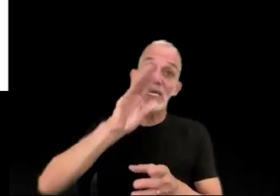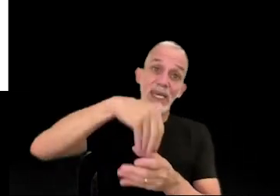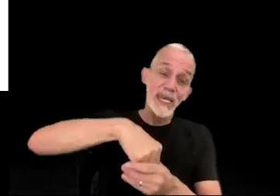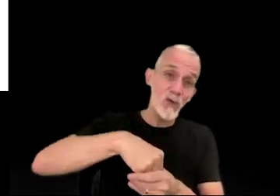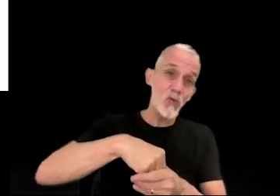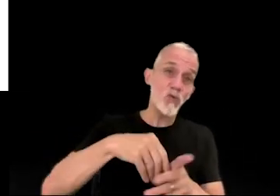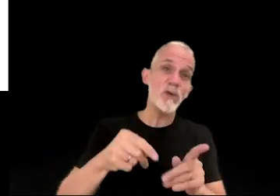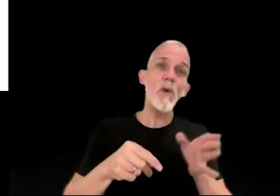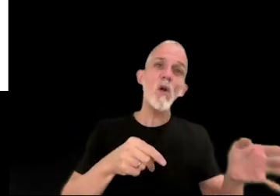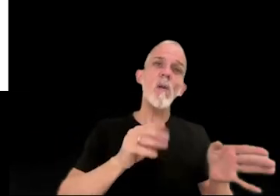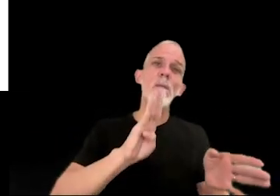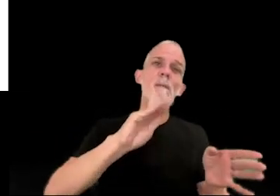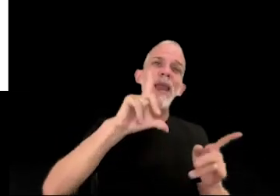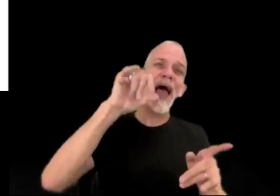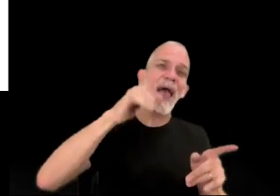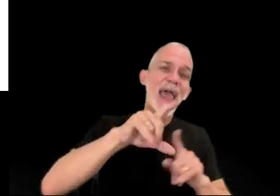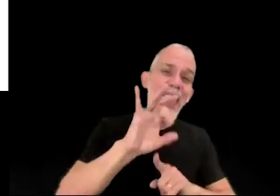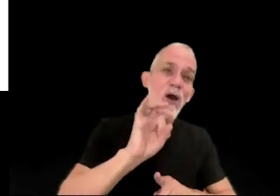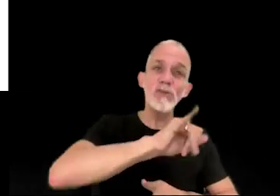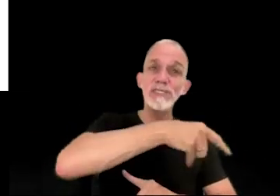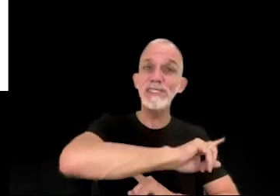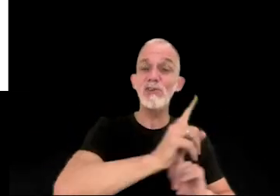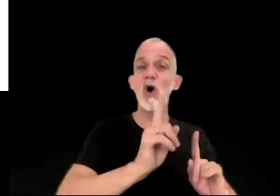por blanqueo.